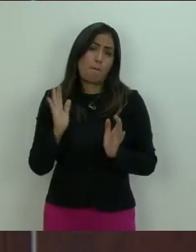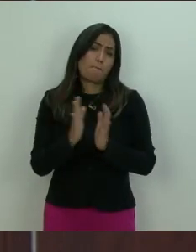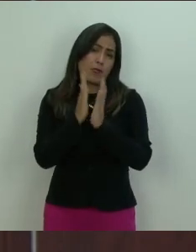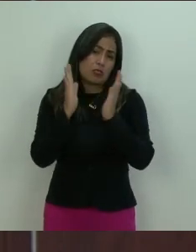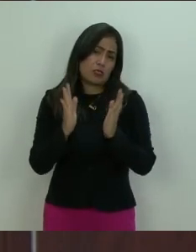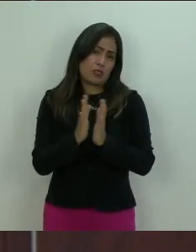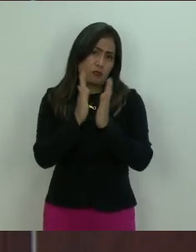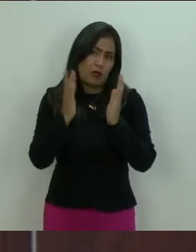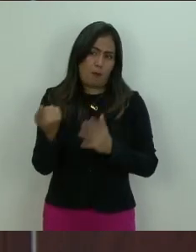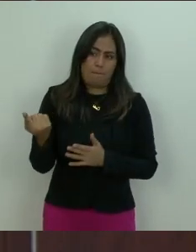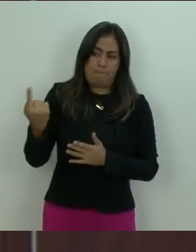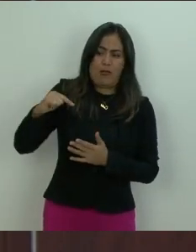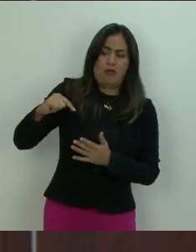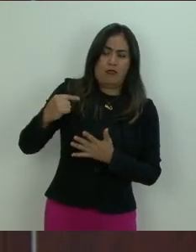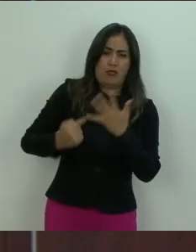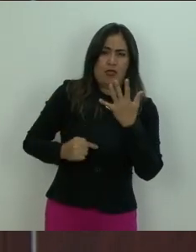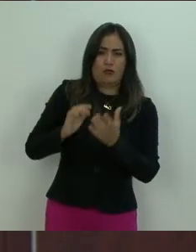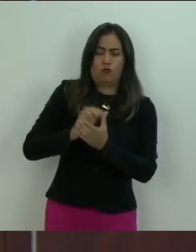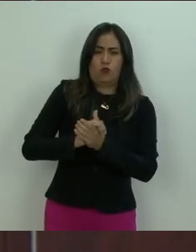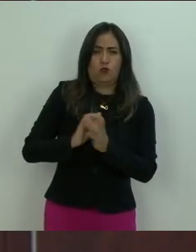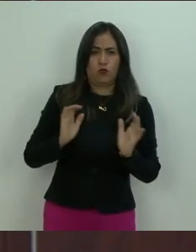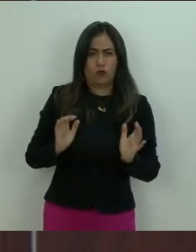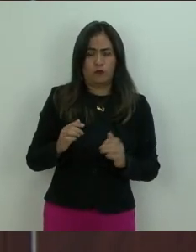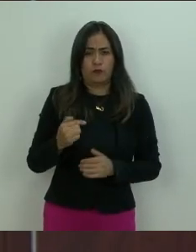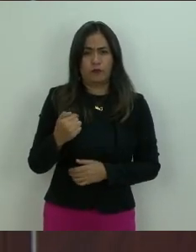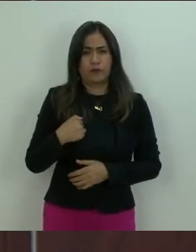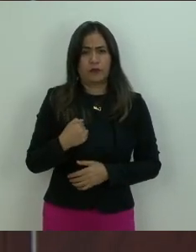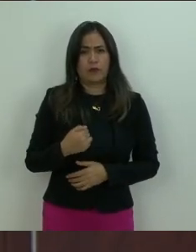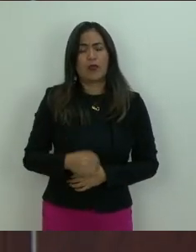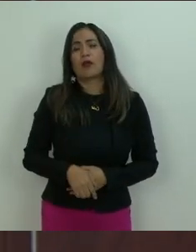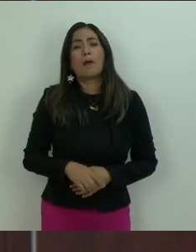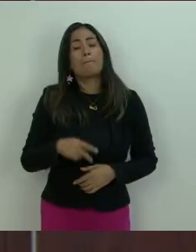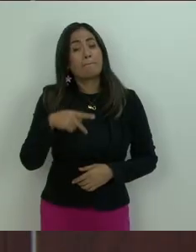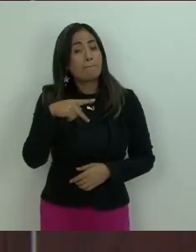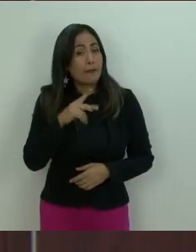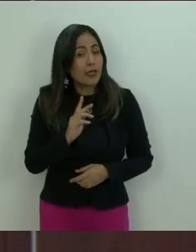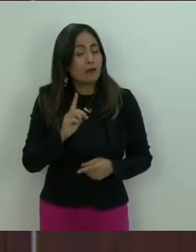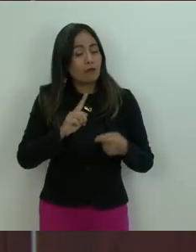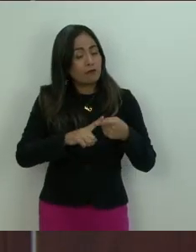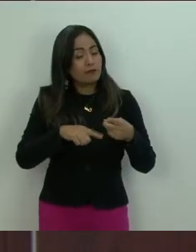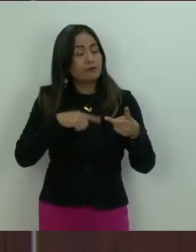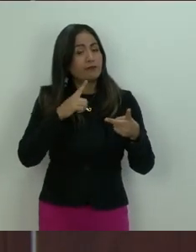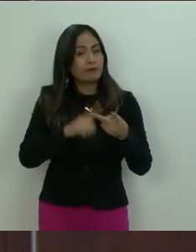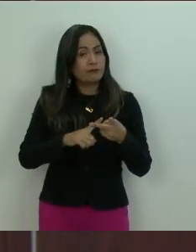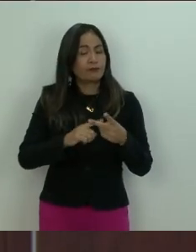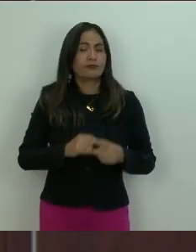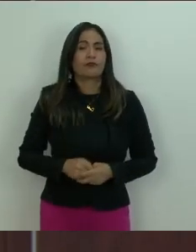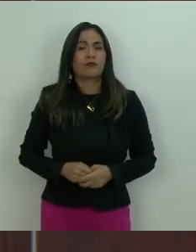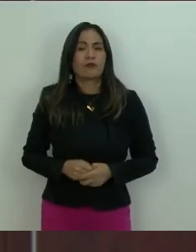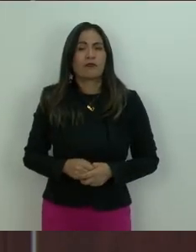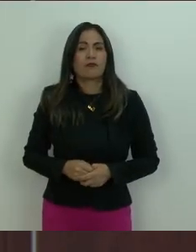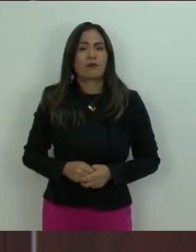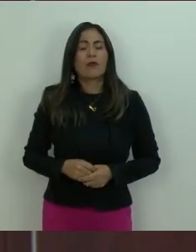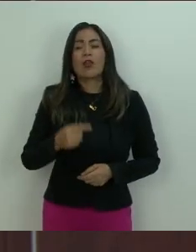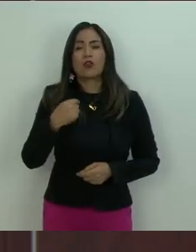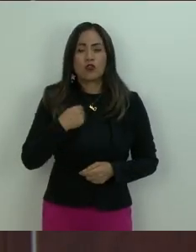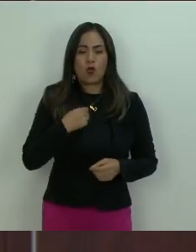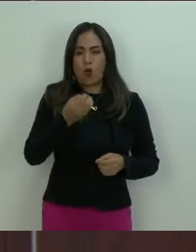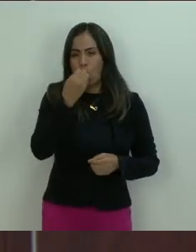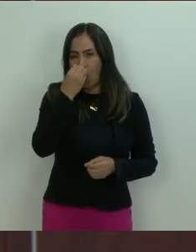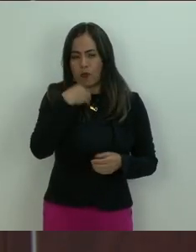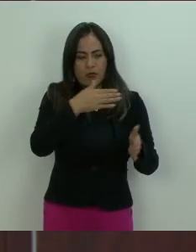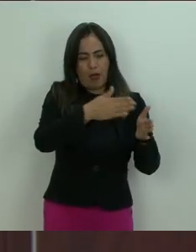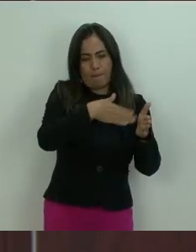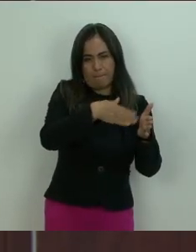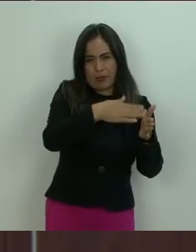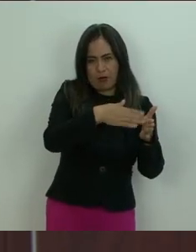sea, instrucciones del marido de que yo participara con dos condiciones. Que yo le deje echada la tortilla, o sea, que yo le